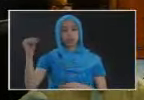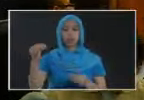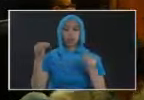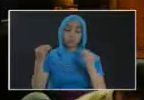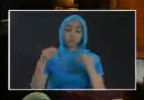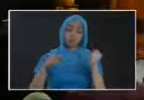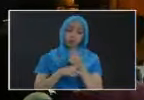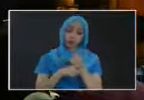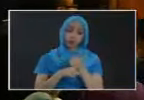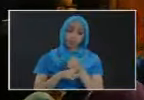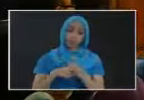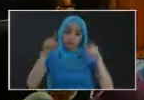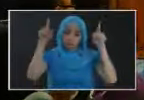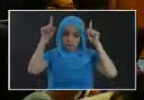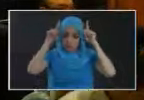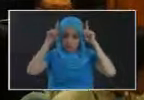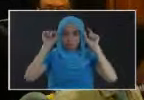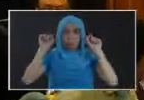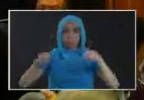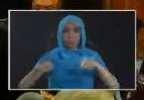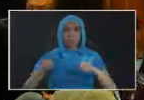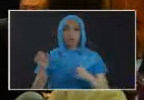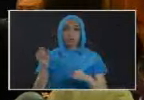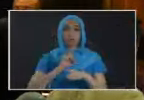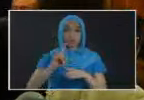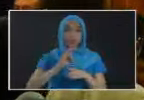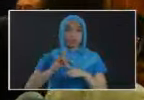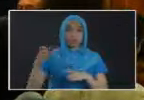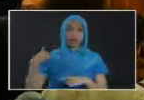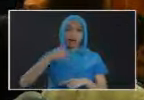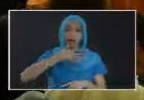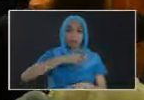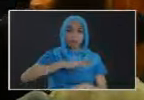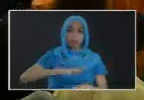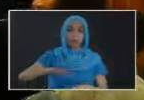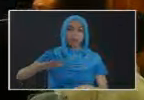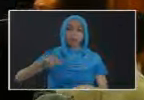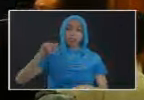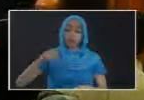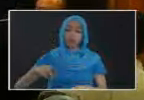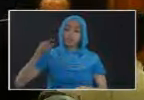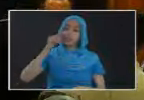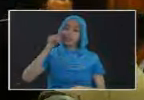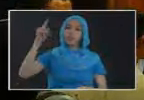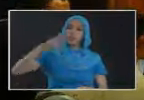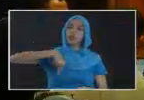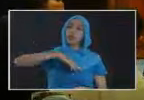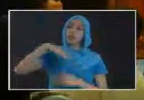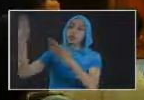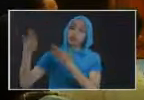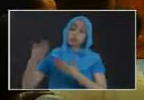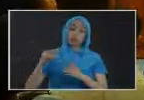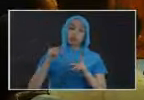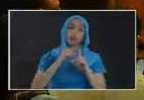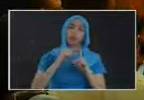el enemigo las puede utilizar para amargarnos. Y hoy nos acaba de trasladar el Señor su palabra de no darle lugar a